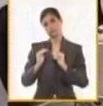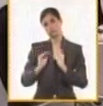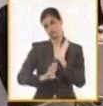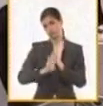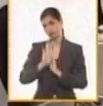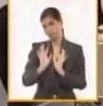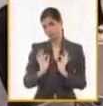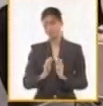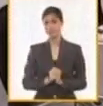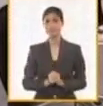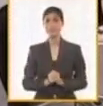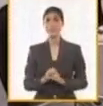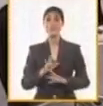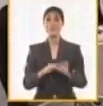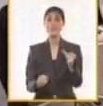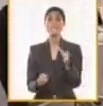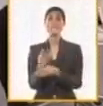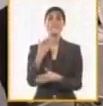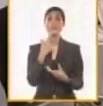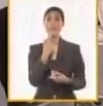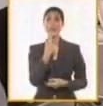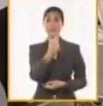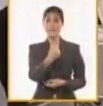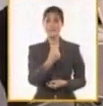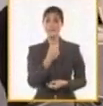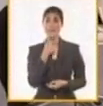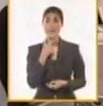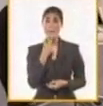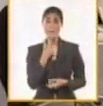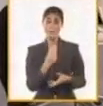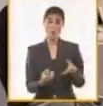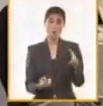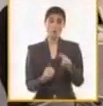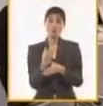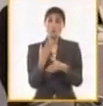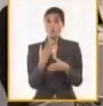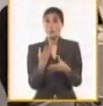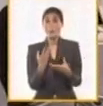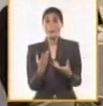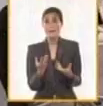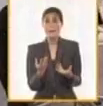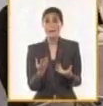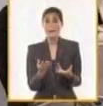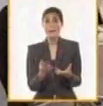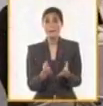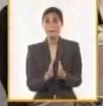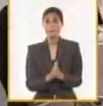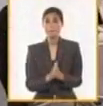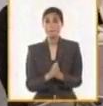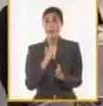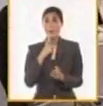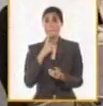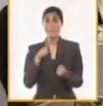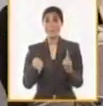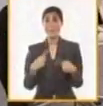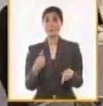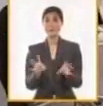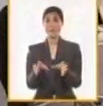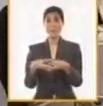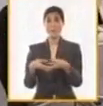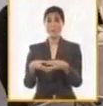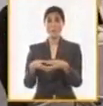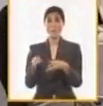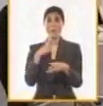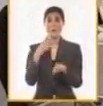bueno, y de ahí surge una de las, por no decir la mayor caricatura de la oposición venezolana, que fue Juan Guaidó,